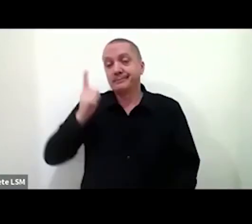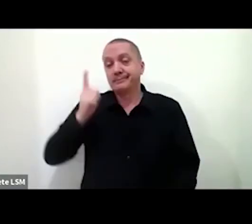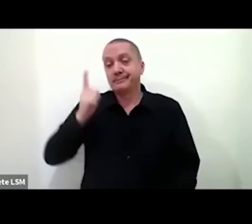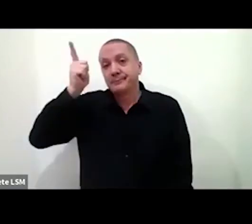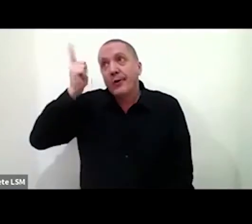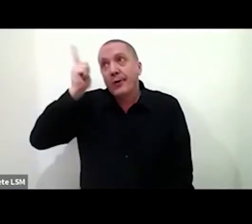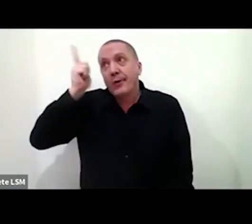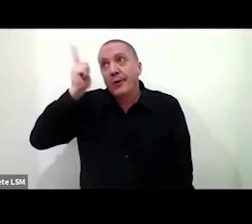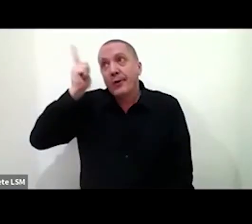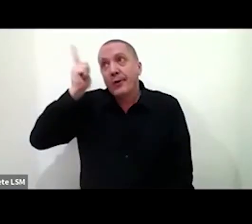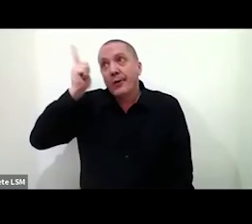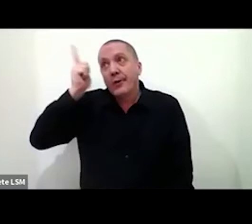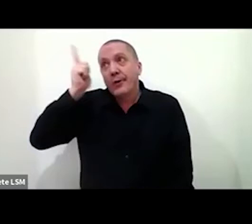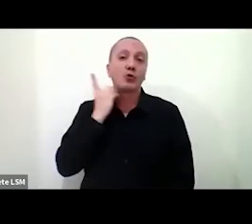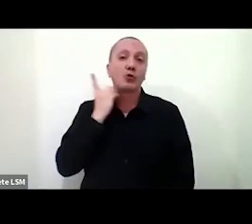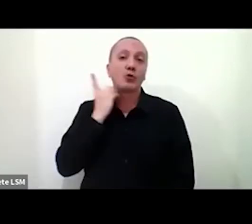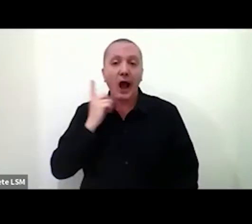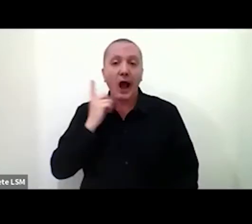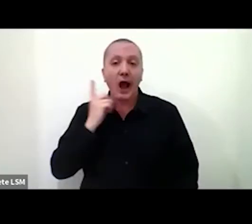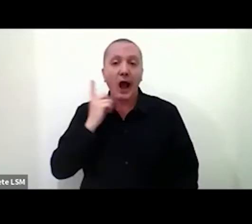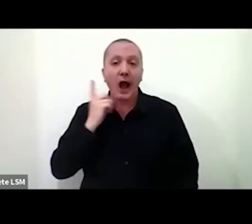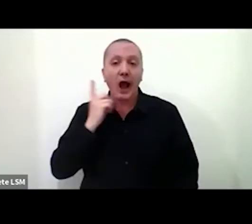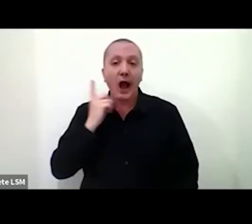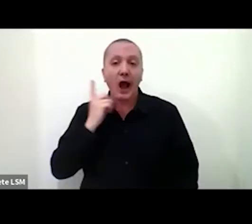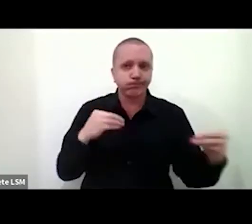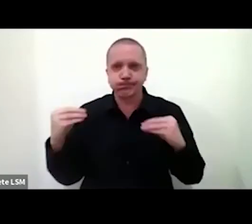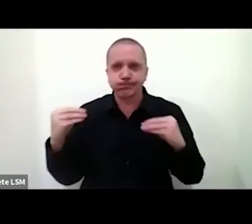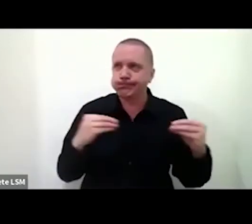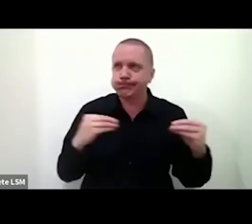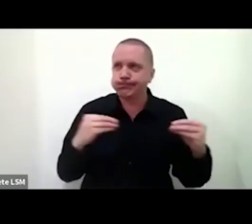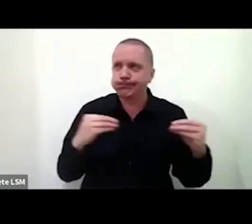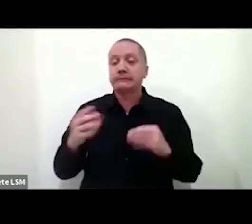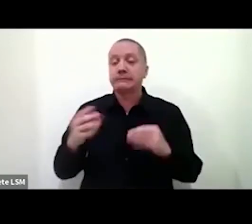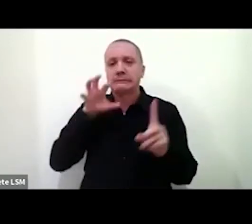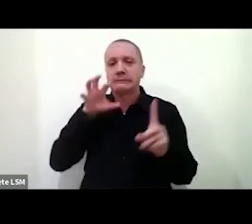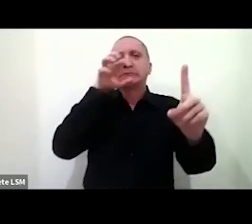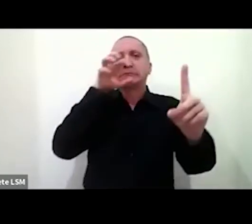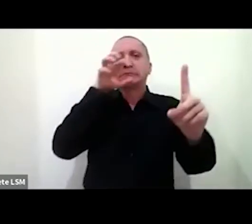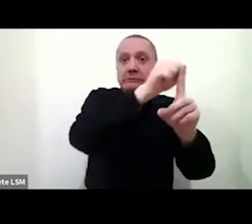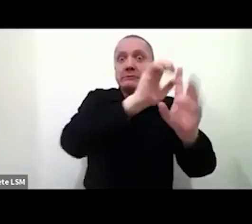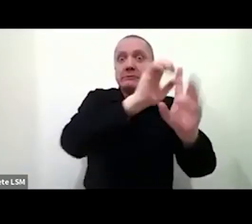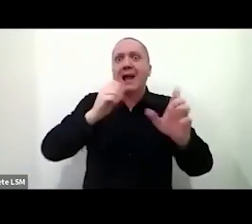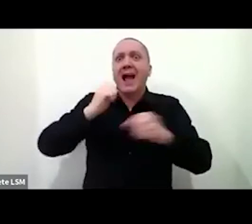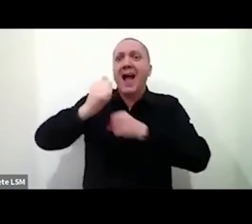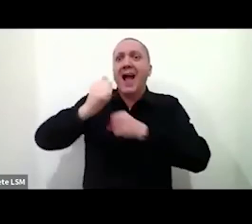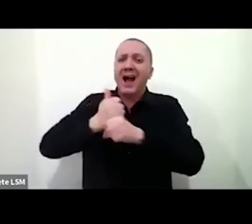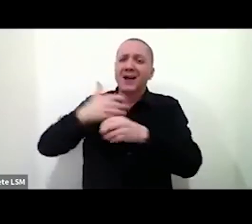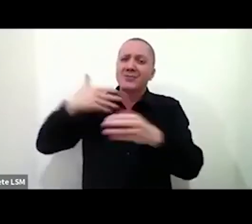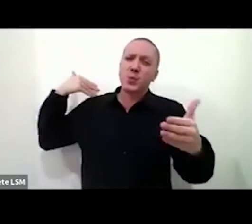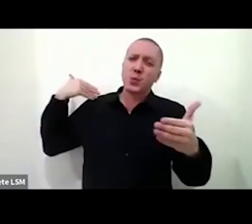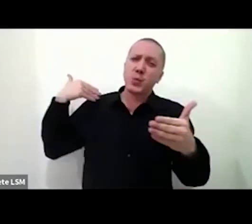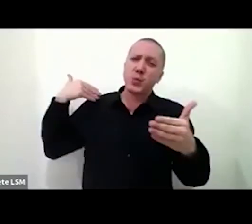Comenzaron las reuniones informativas y esperemos que una vez implementado también nos facilite el trabajo local